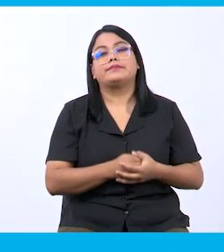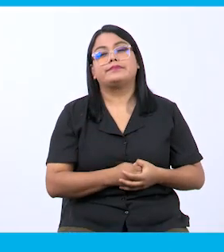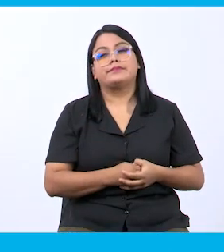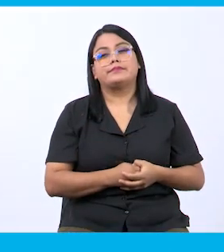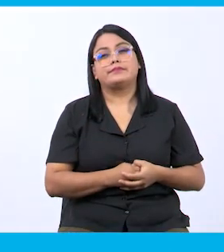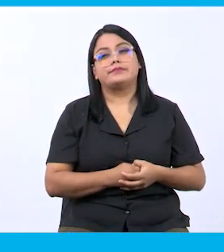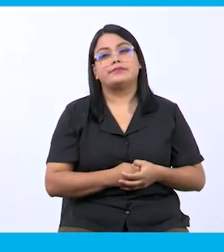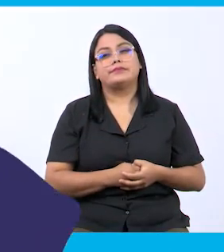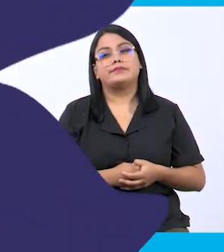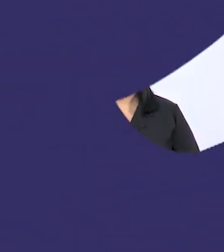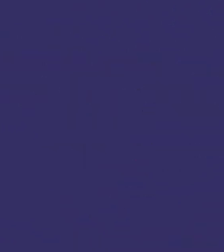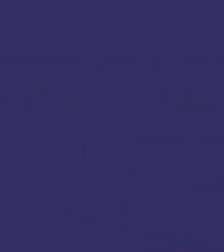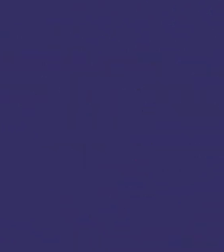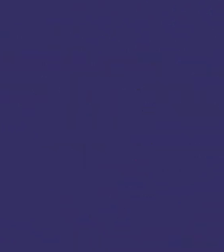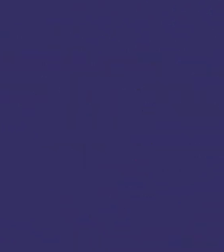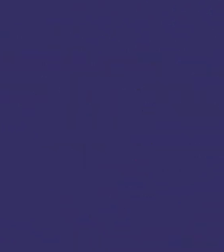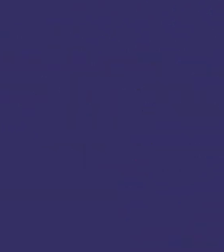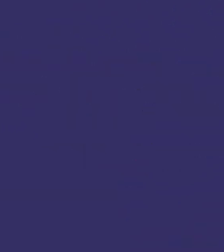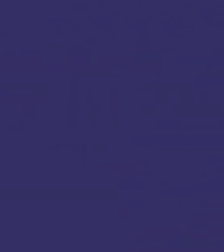unidad.